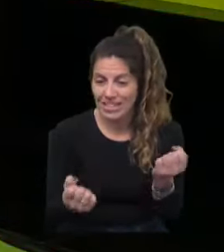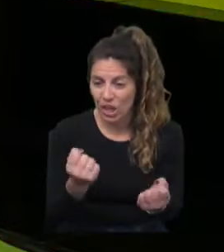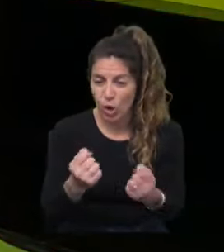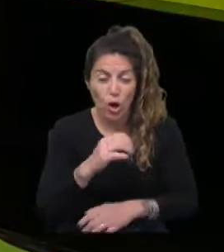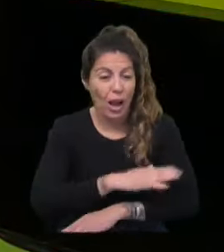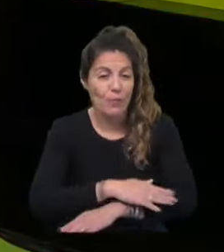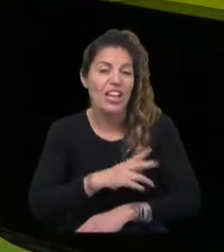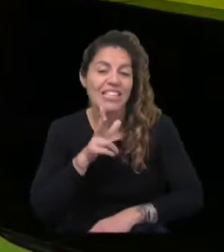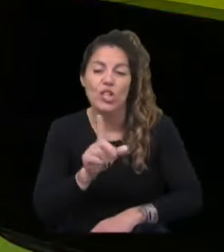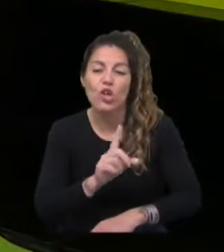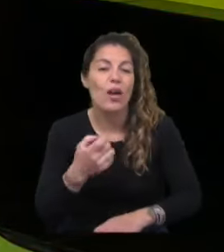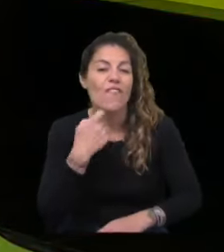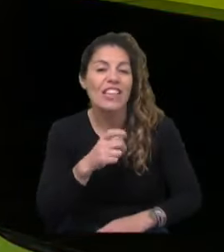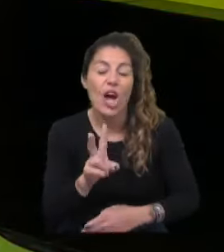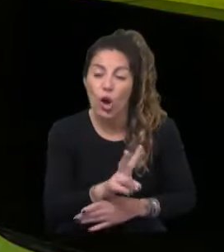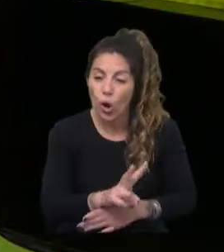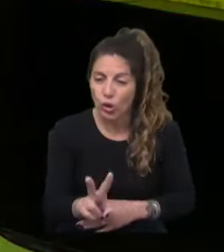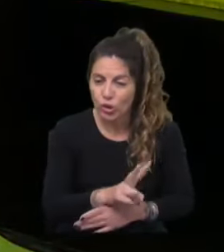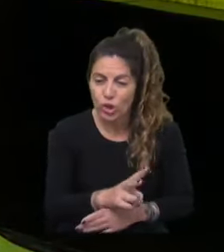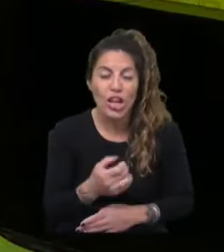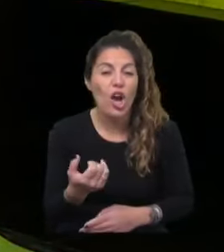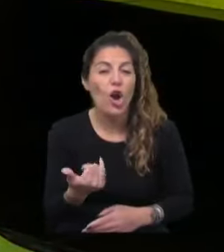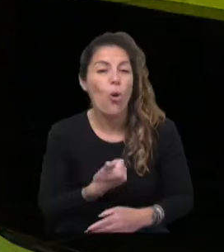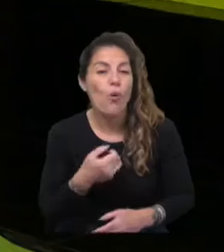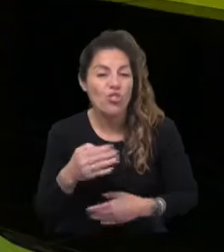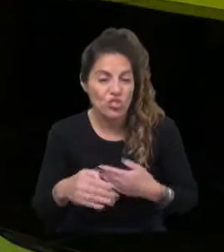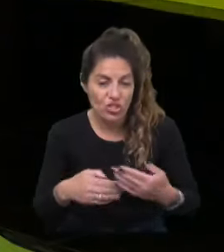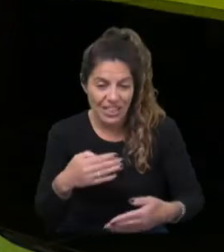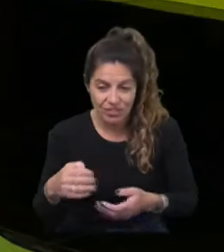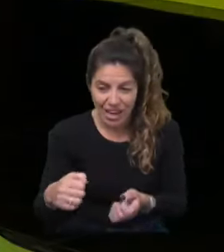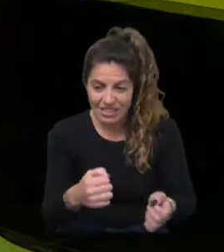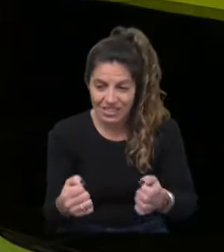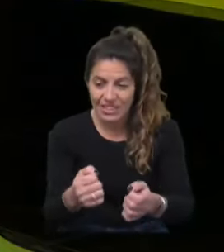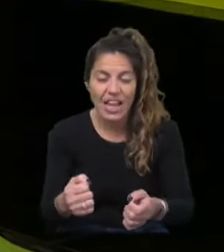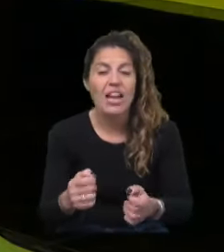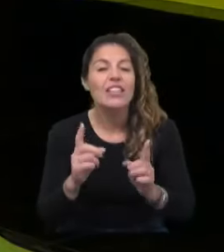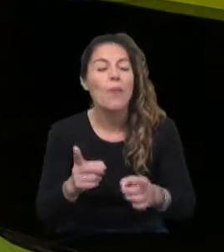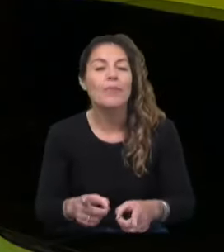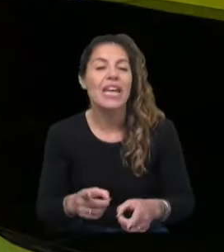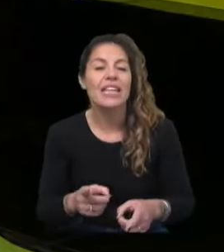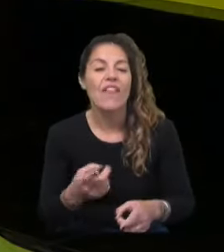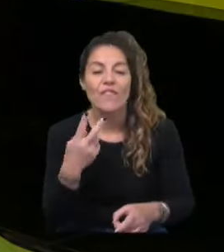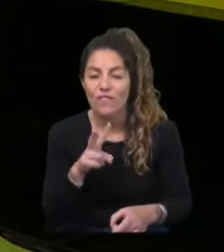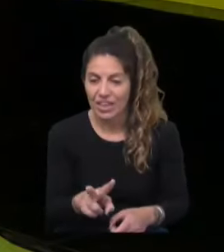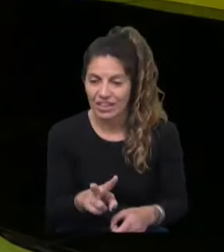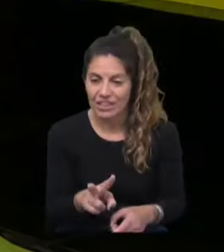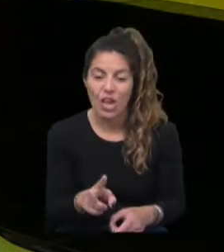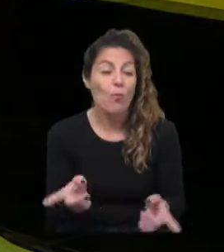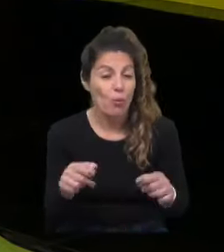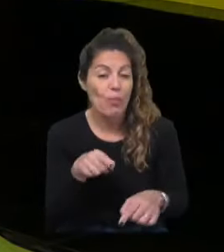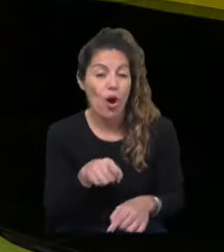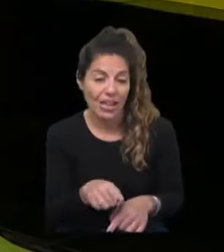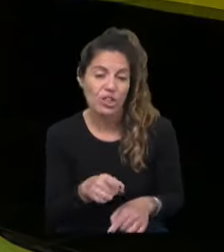diciendo... No solo que faltan controles de cómo se transita por las rutas uruguayas, sino que también ven, y volvemos a esto, de